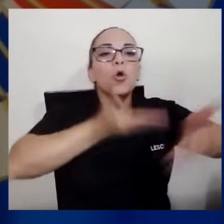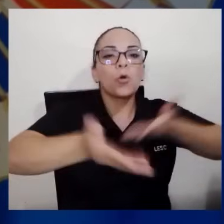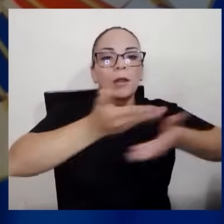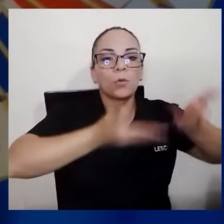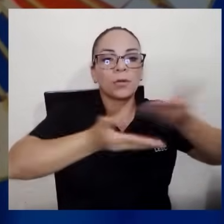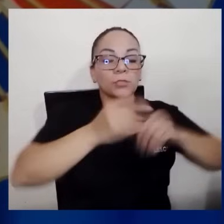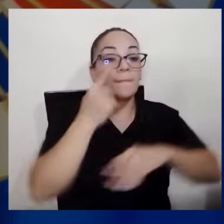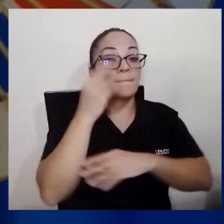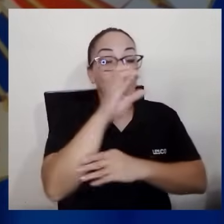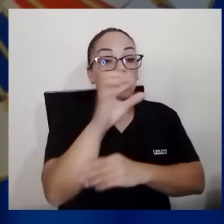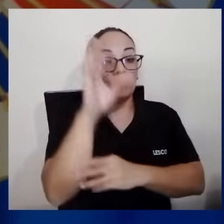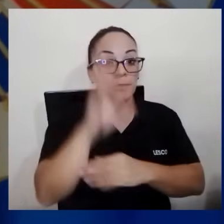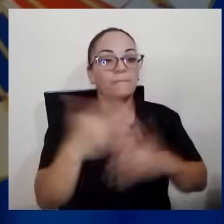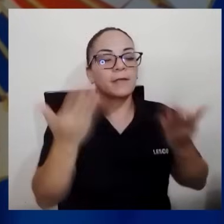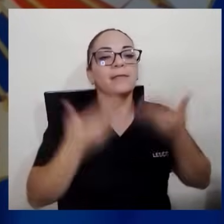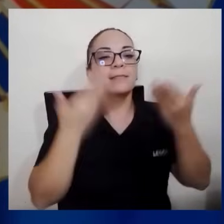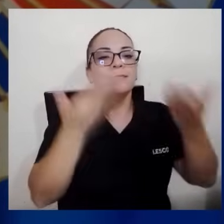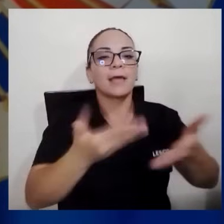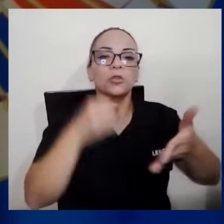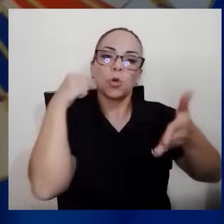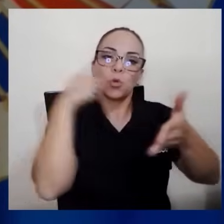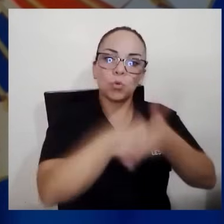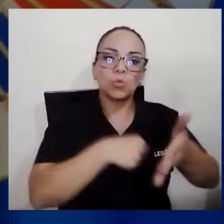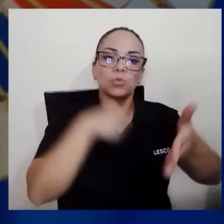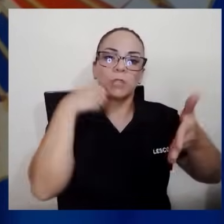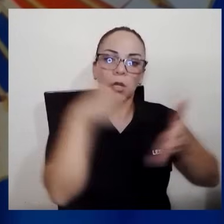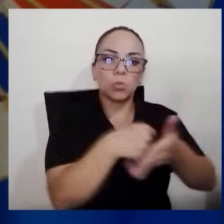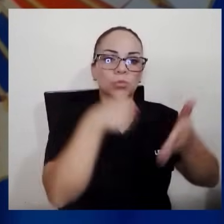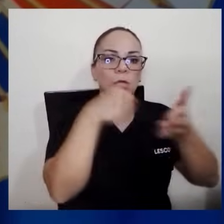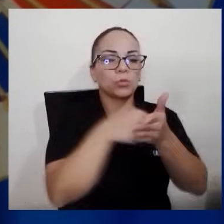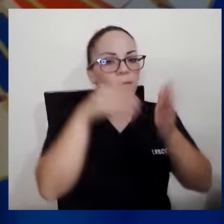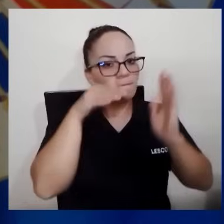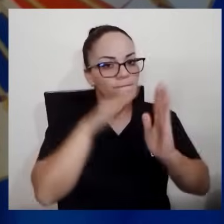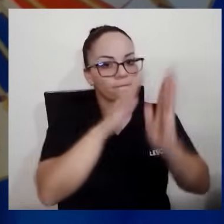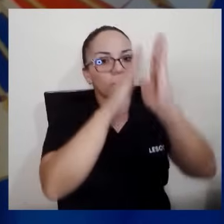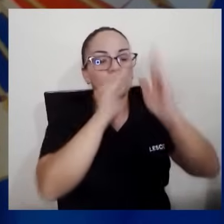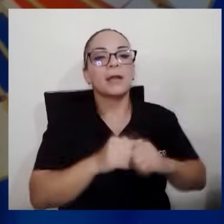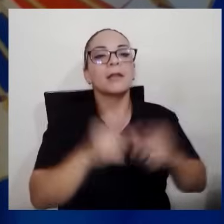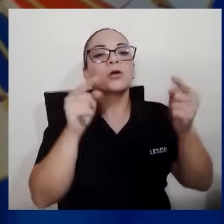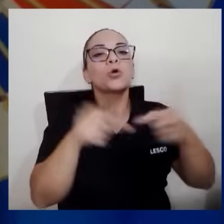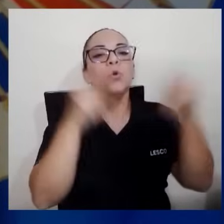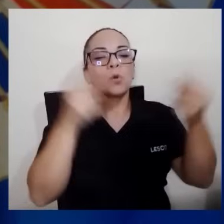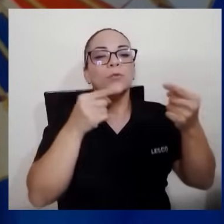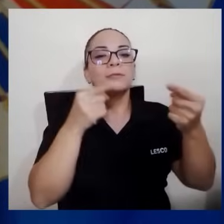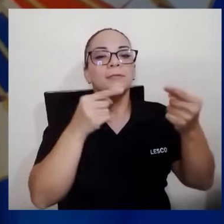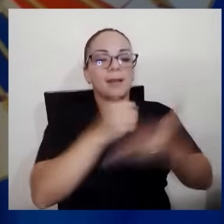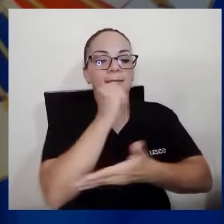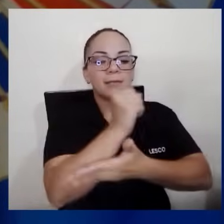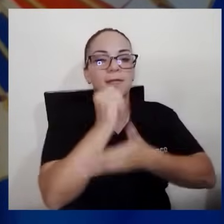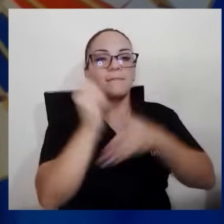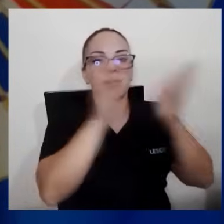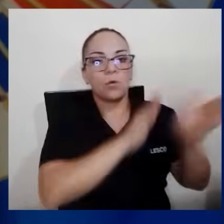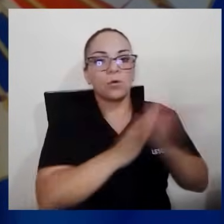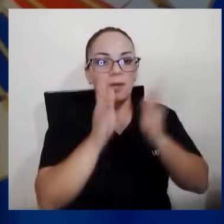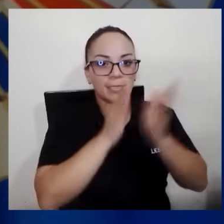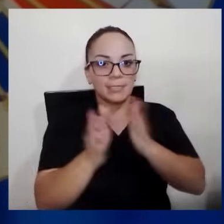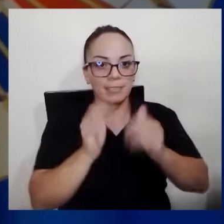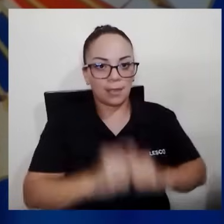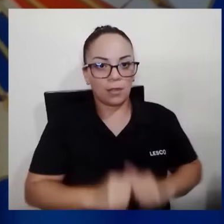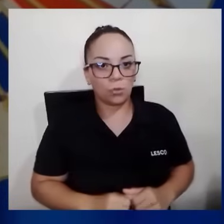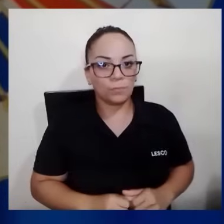dando una lucha frontal contra el crimen organizado